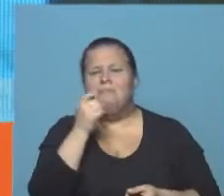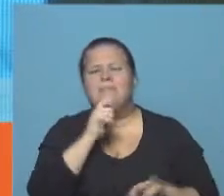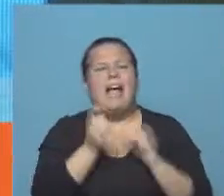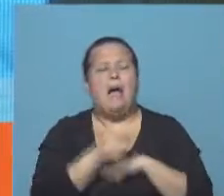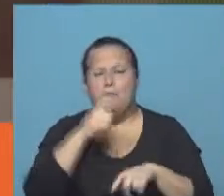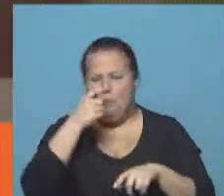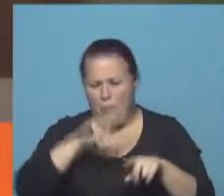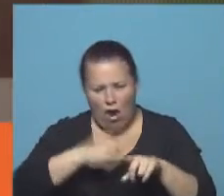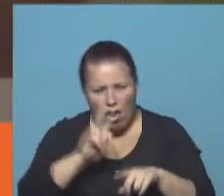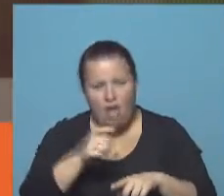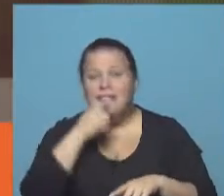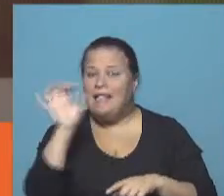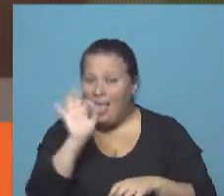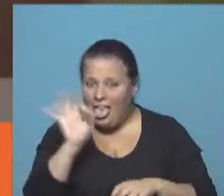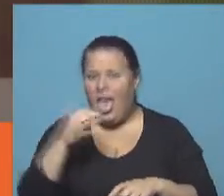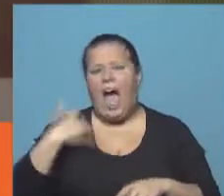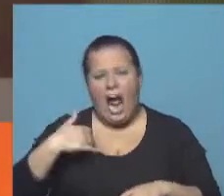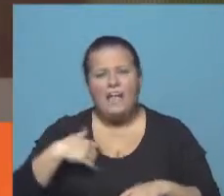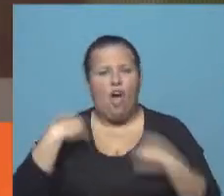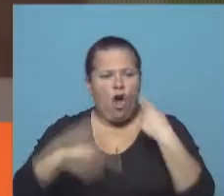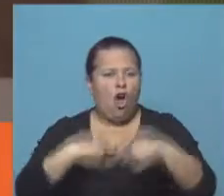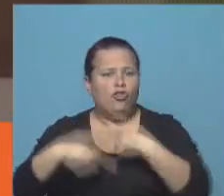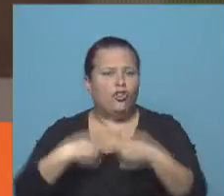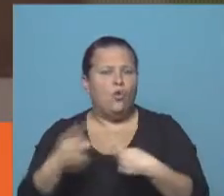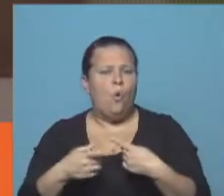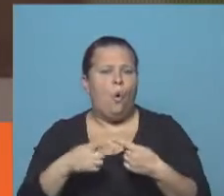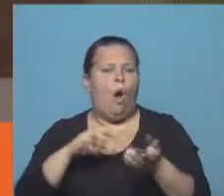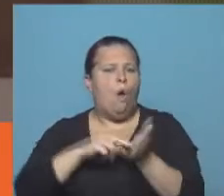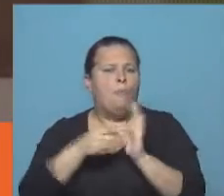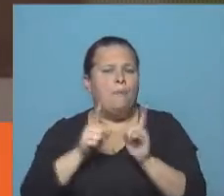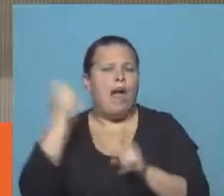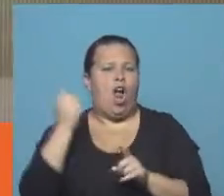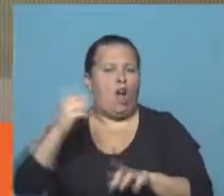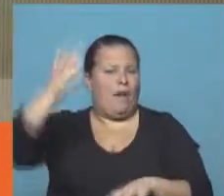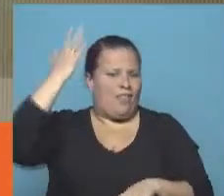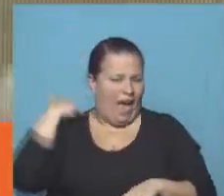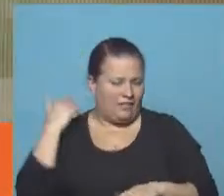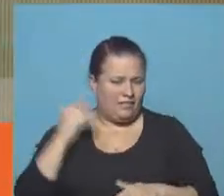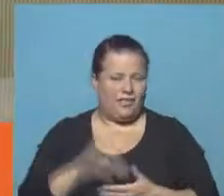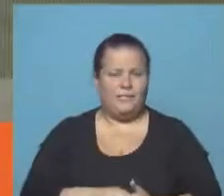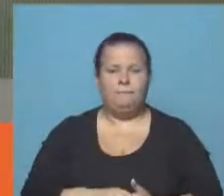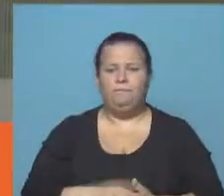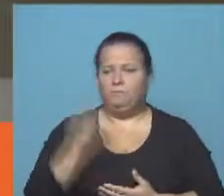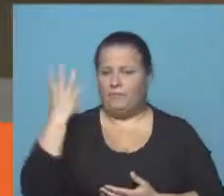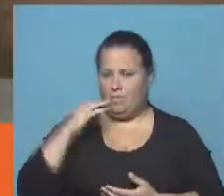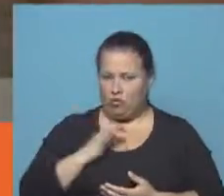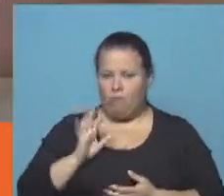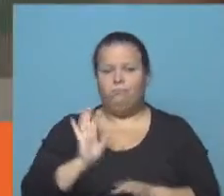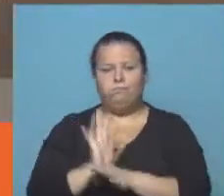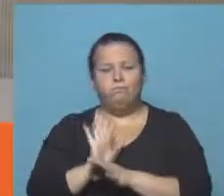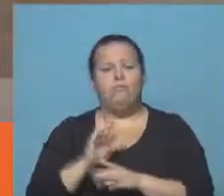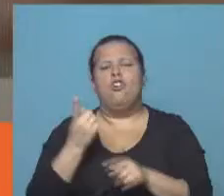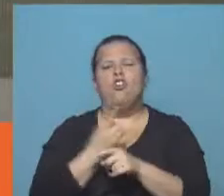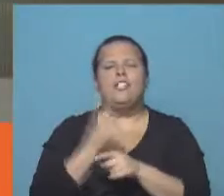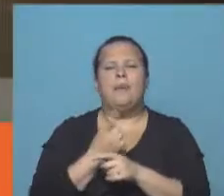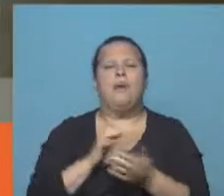de política, que si no se daba, la Argentina iba a seguir teniendo las consecuencias económicas que tuvimos en los últimos años. Es decir, no se